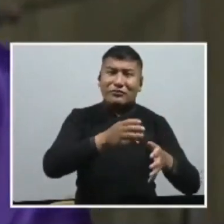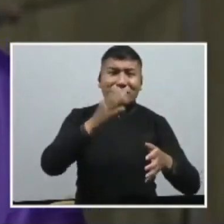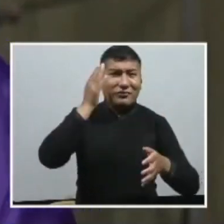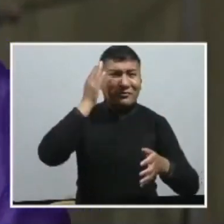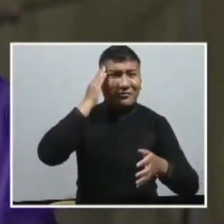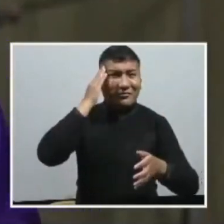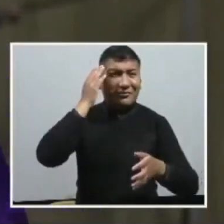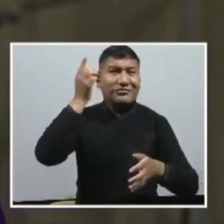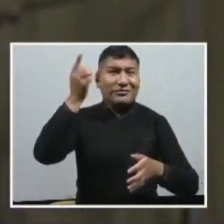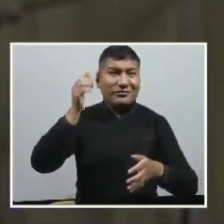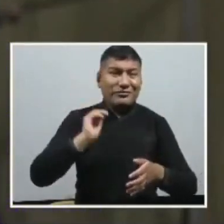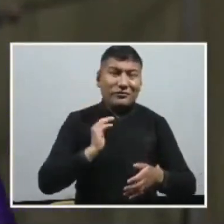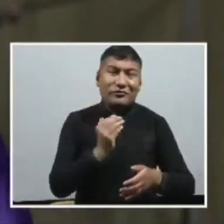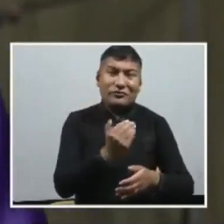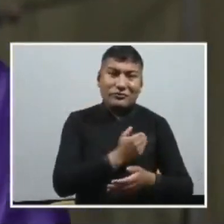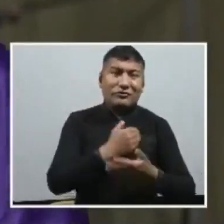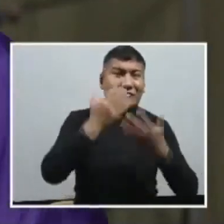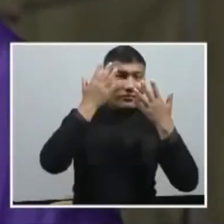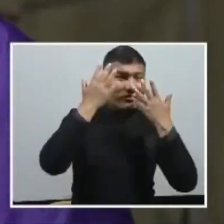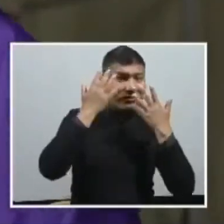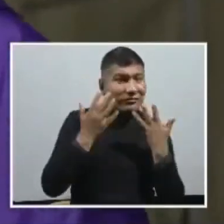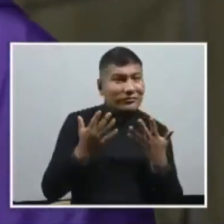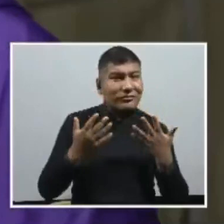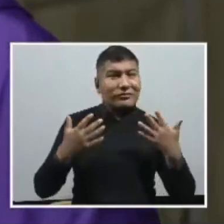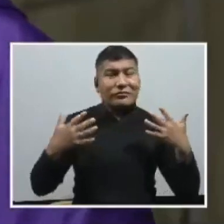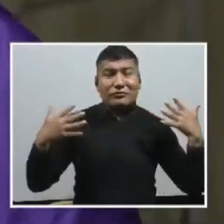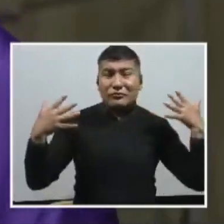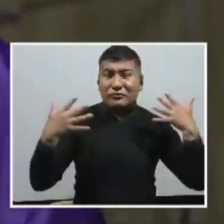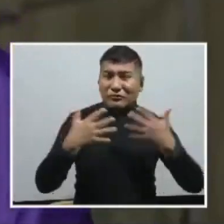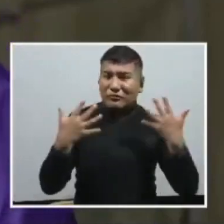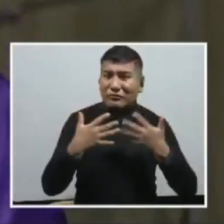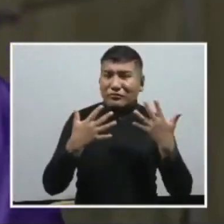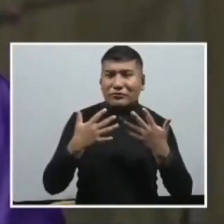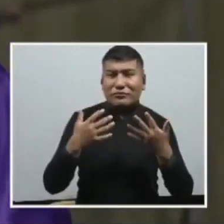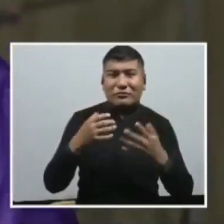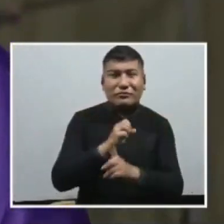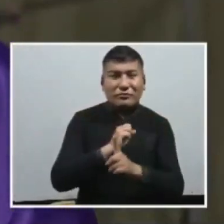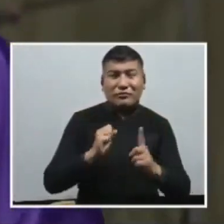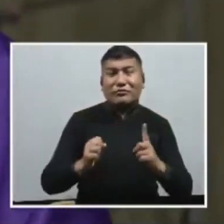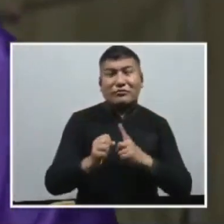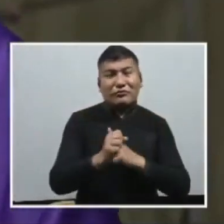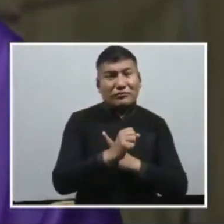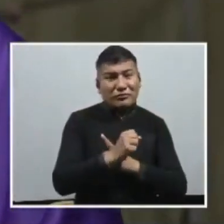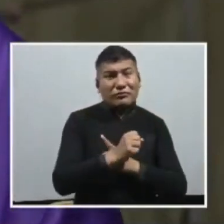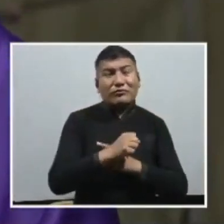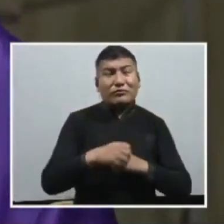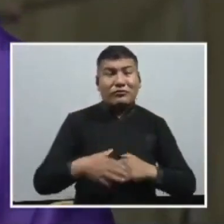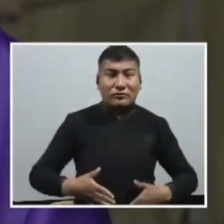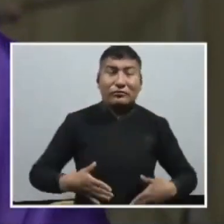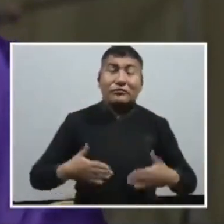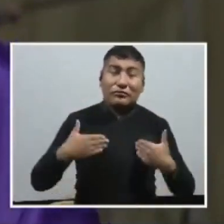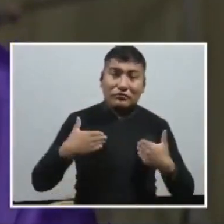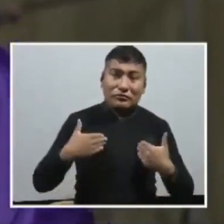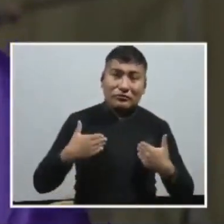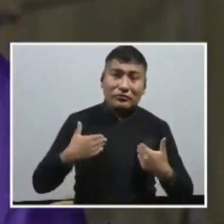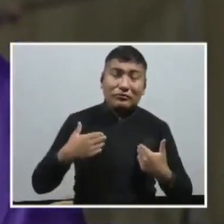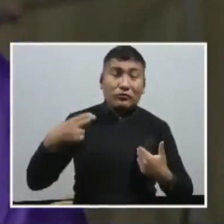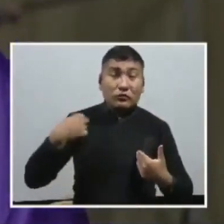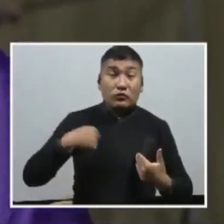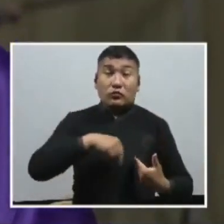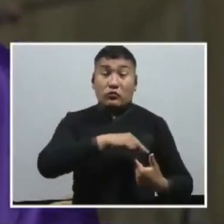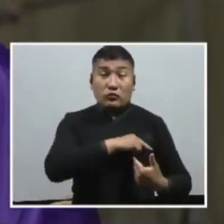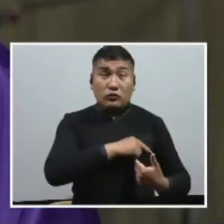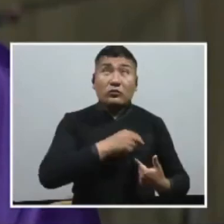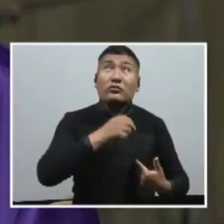nuestras tristezas, de nuestros miedos y penosas circunstancias existenciales. Que podamos